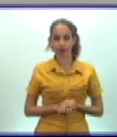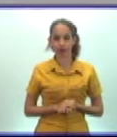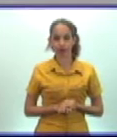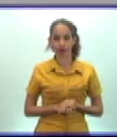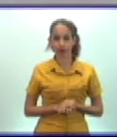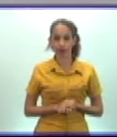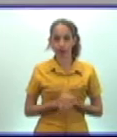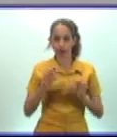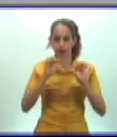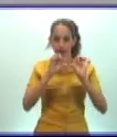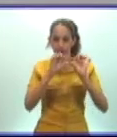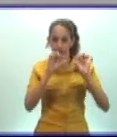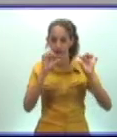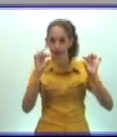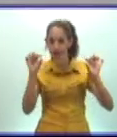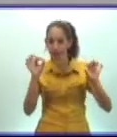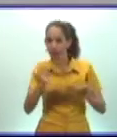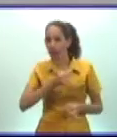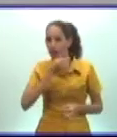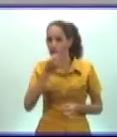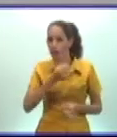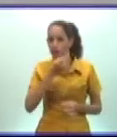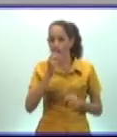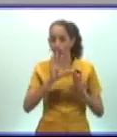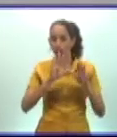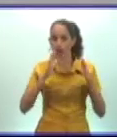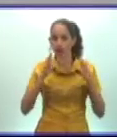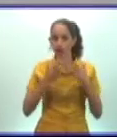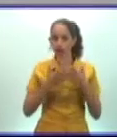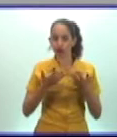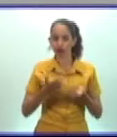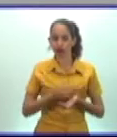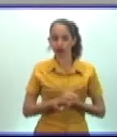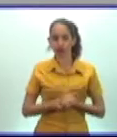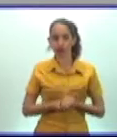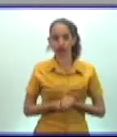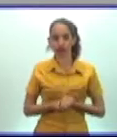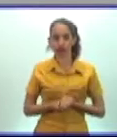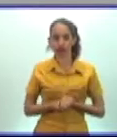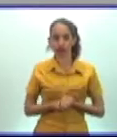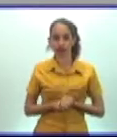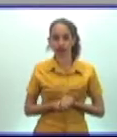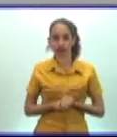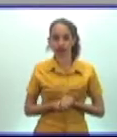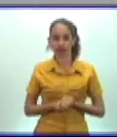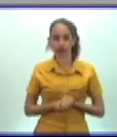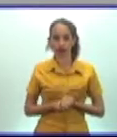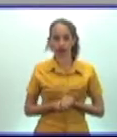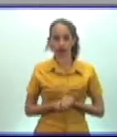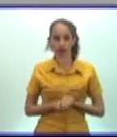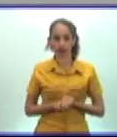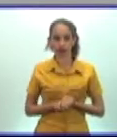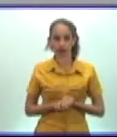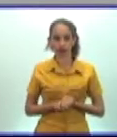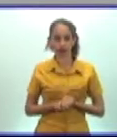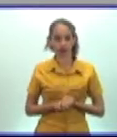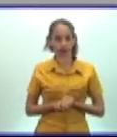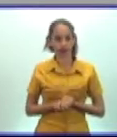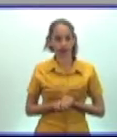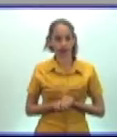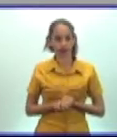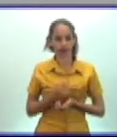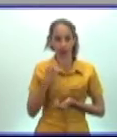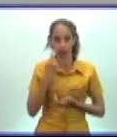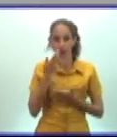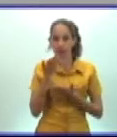igual a x cuadrado menos 5x más 2, y h en x es